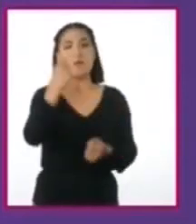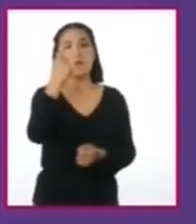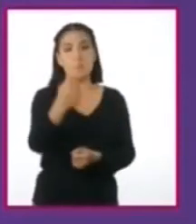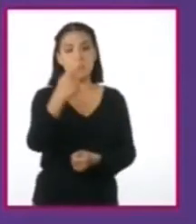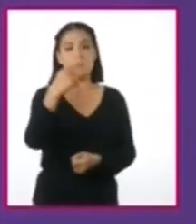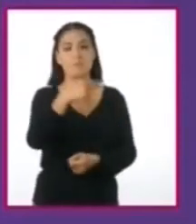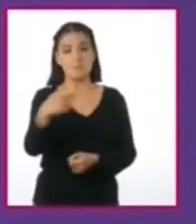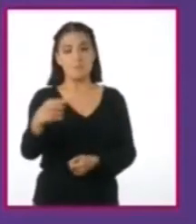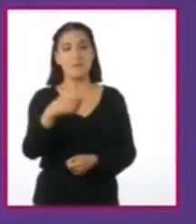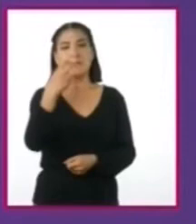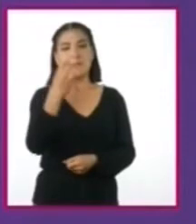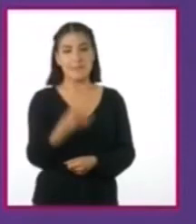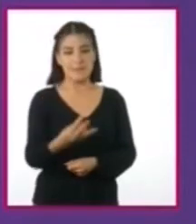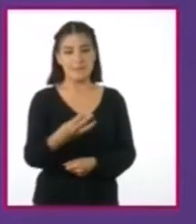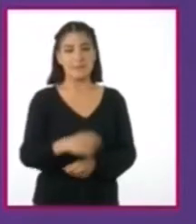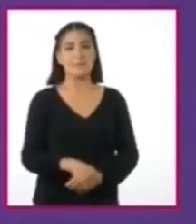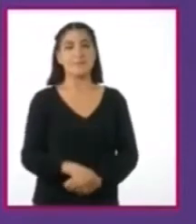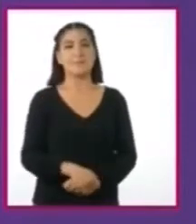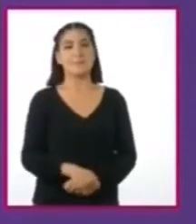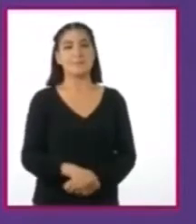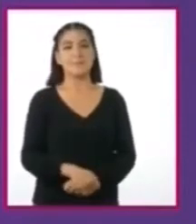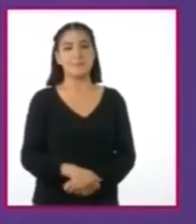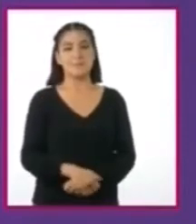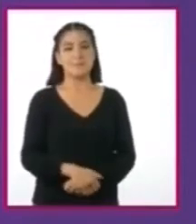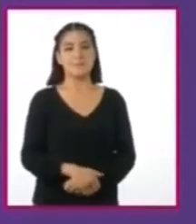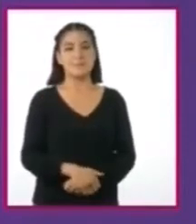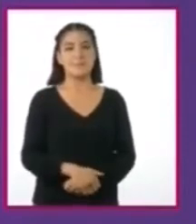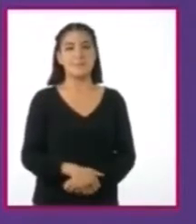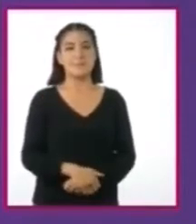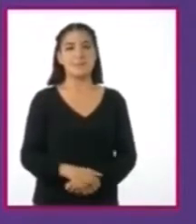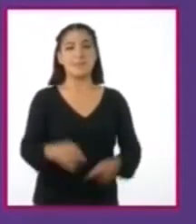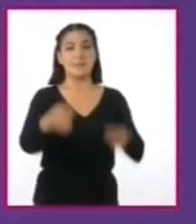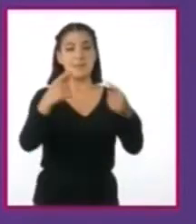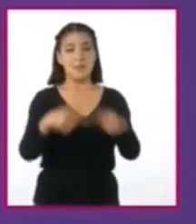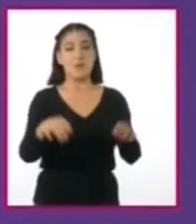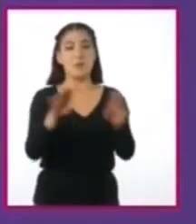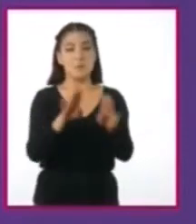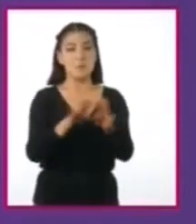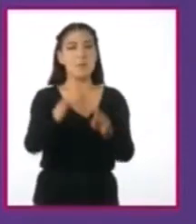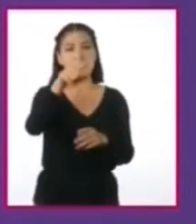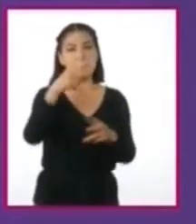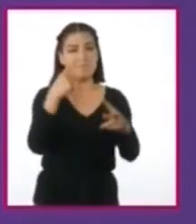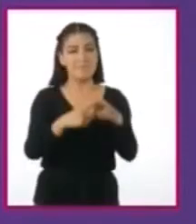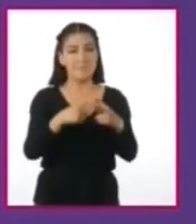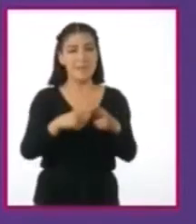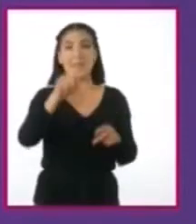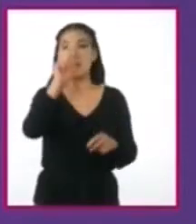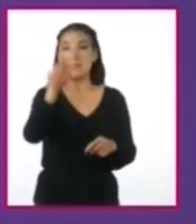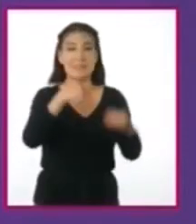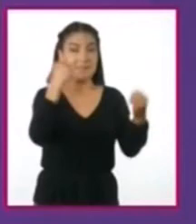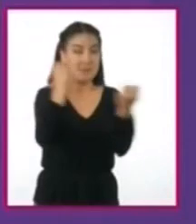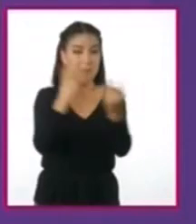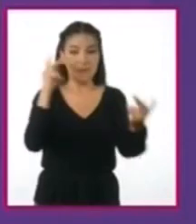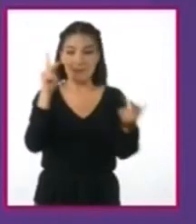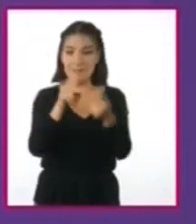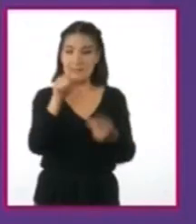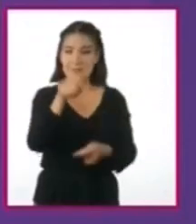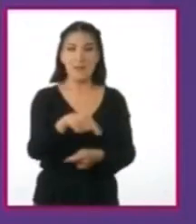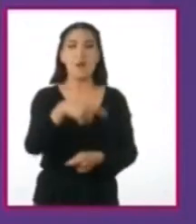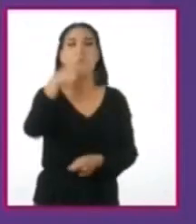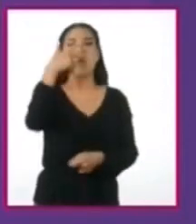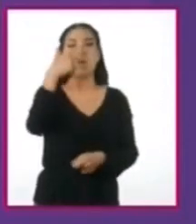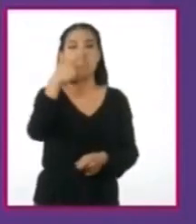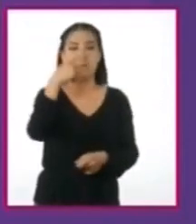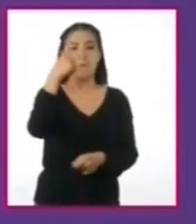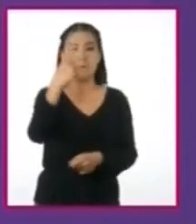1/3. Las proporciones que calcularon deben ser iguales, es decir,